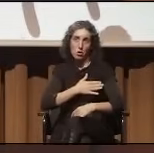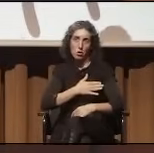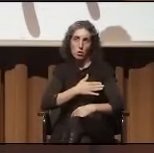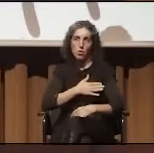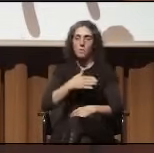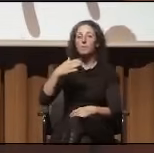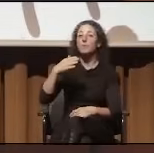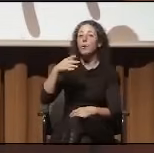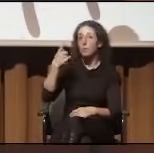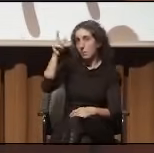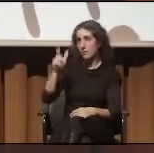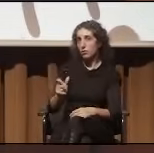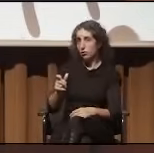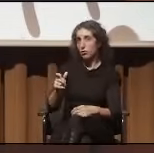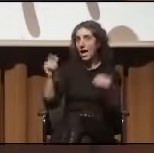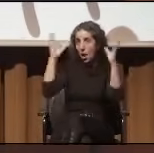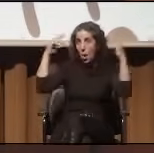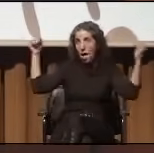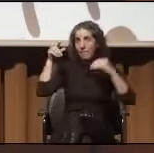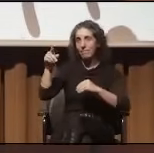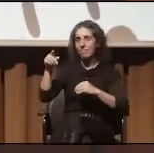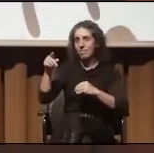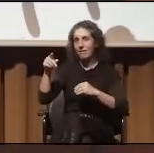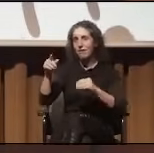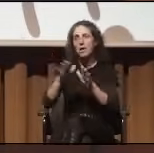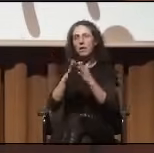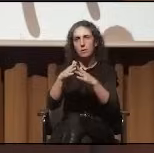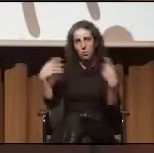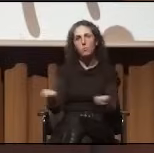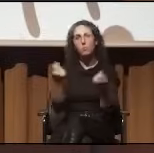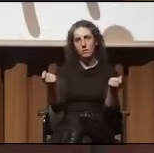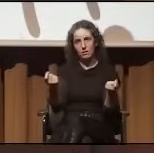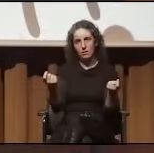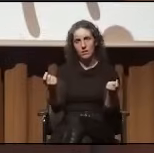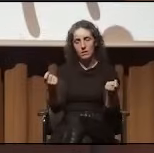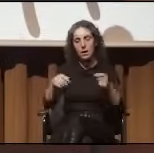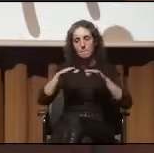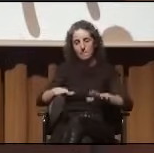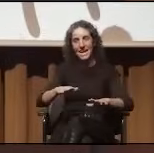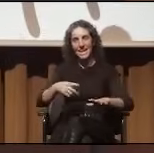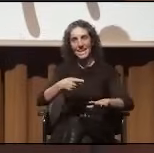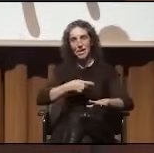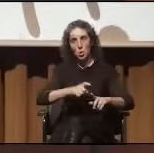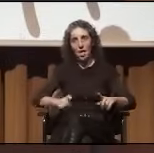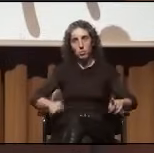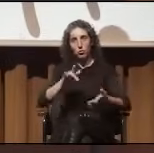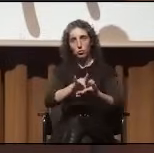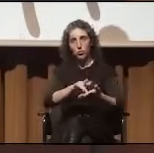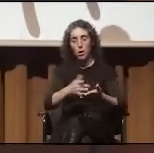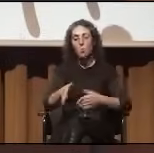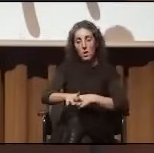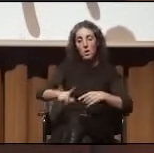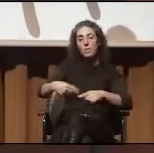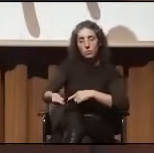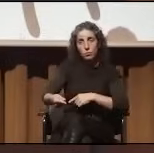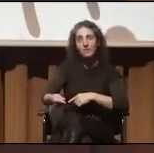en Lancet una serie de más de 200 pacientes que han tenido una parada cardíaca, los han reanimado y han vuelto. Y les ha preguntado qué ha pasado